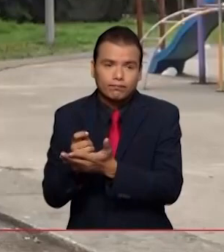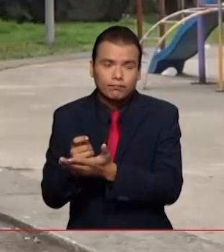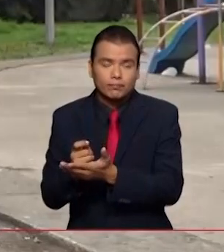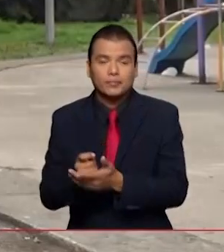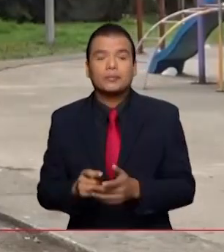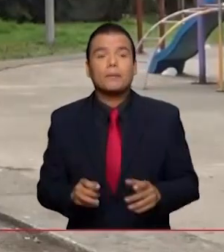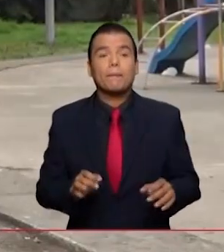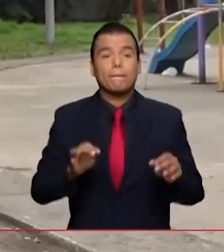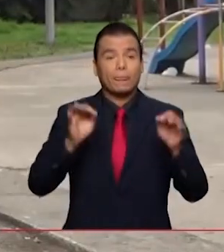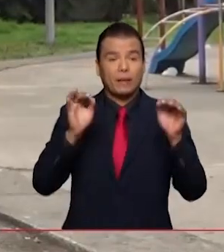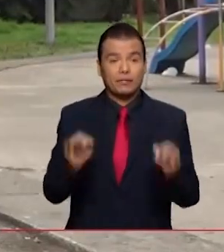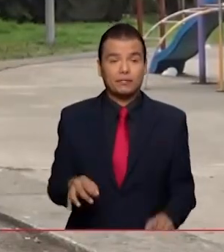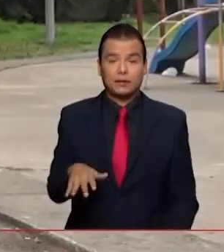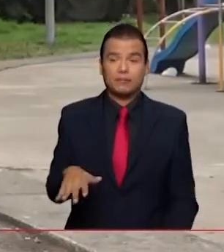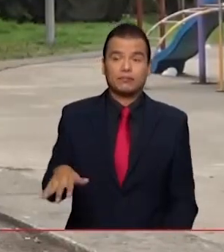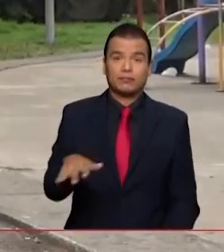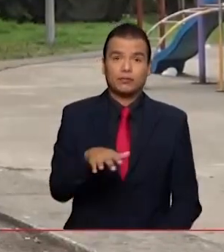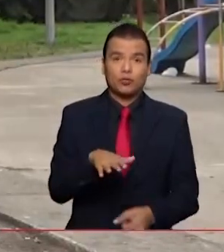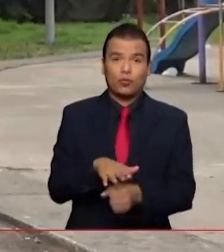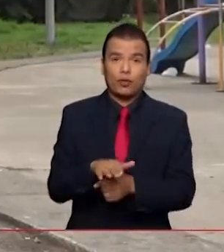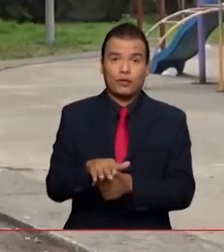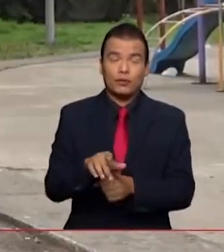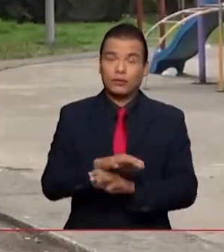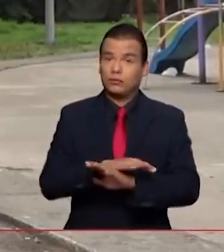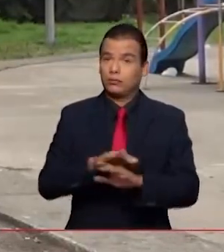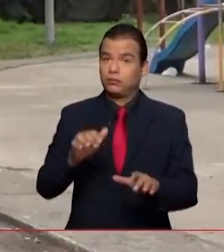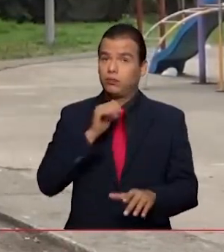situación pone cada vez más cara la vida en la